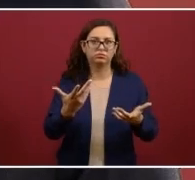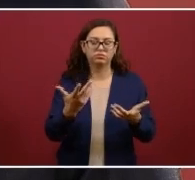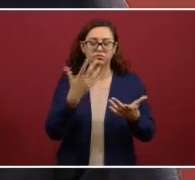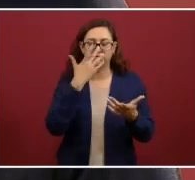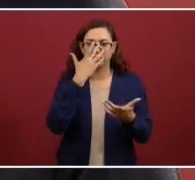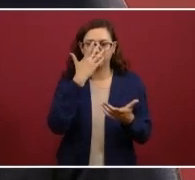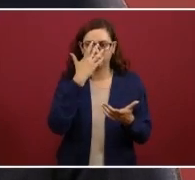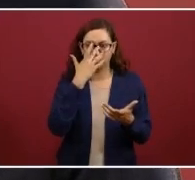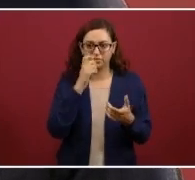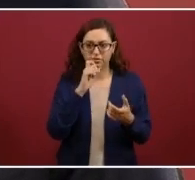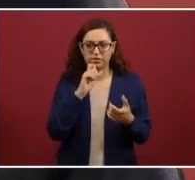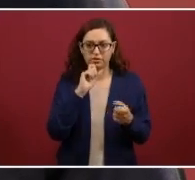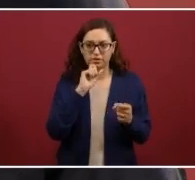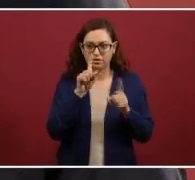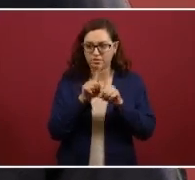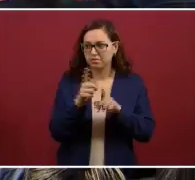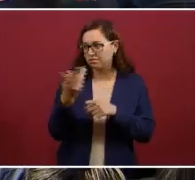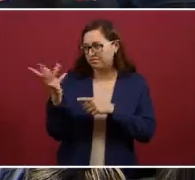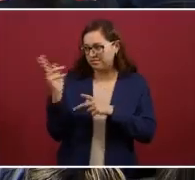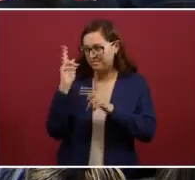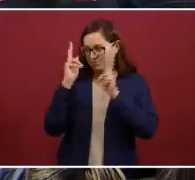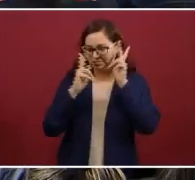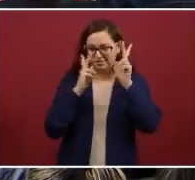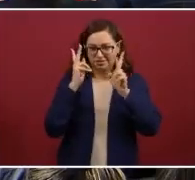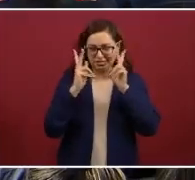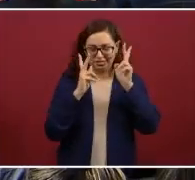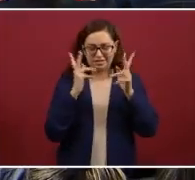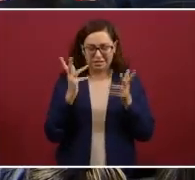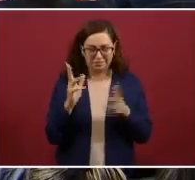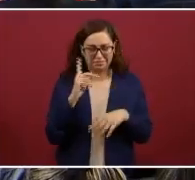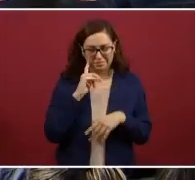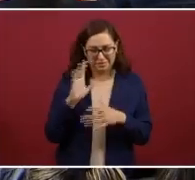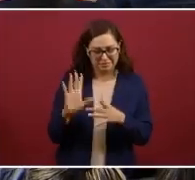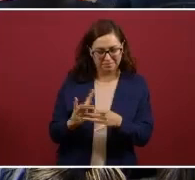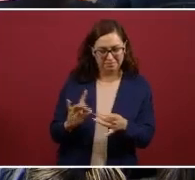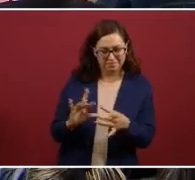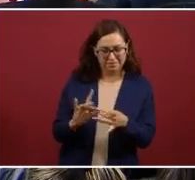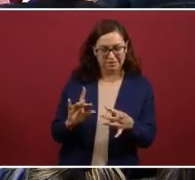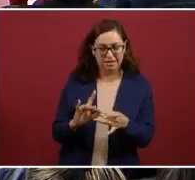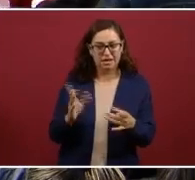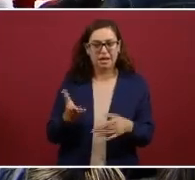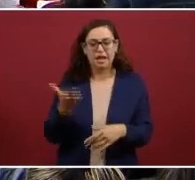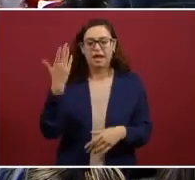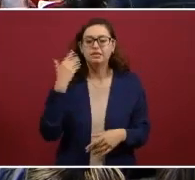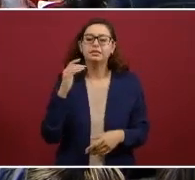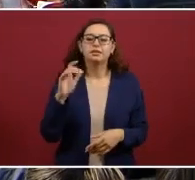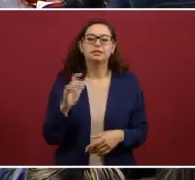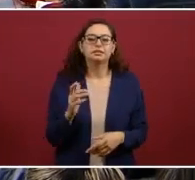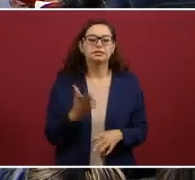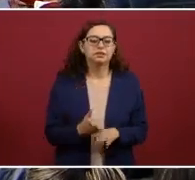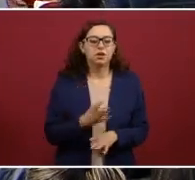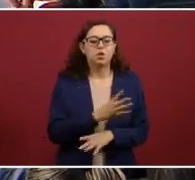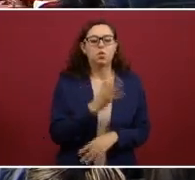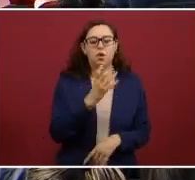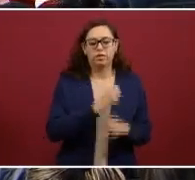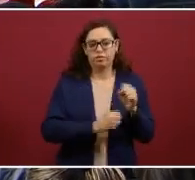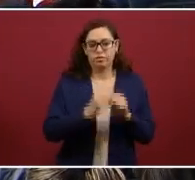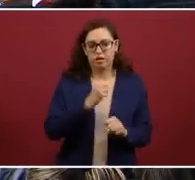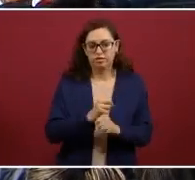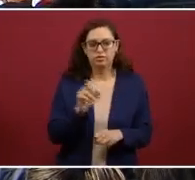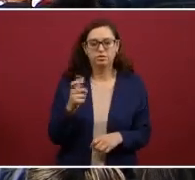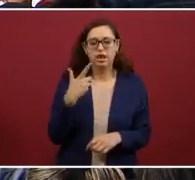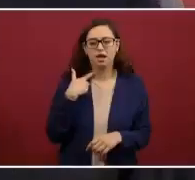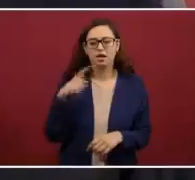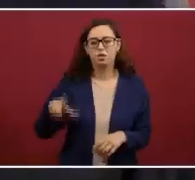también para los que nos visitan. Cuando se aprobaron las llamadas reformas estructurales, hace 4 años,